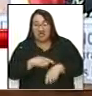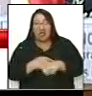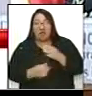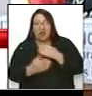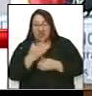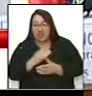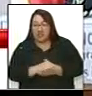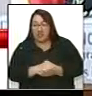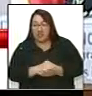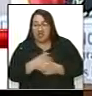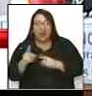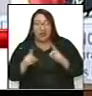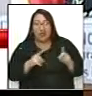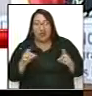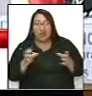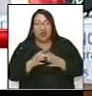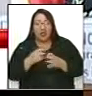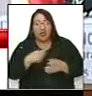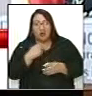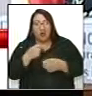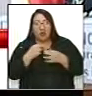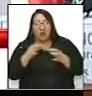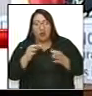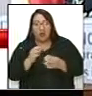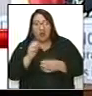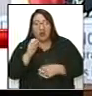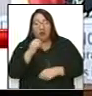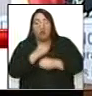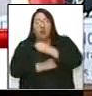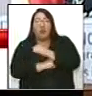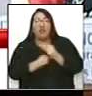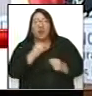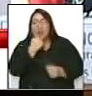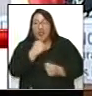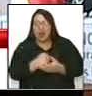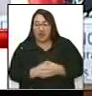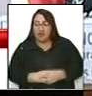mañana, dirigente de Comedores Populares de Puente Piedra.